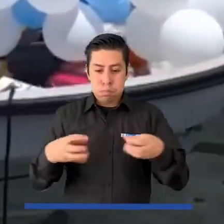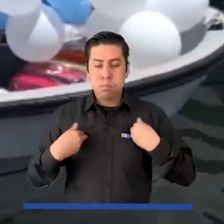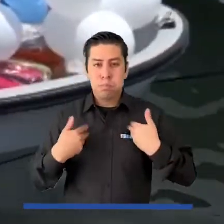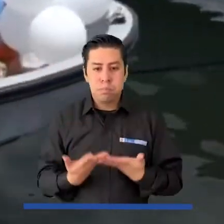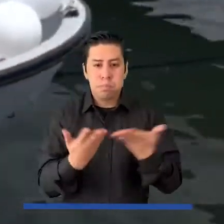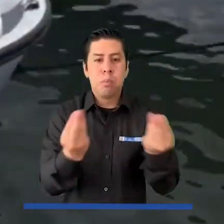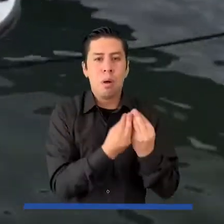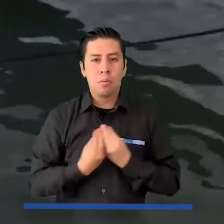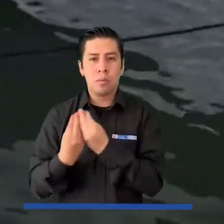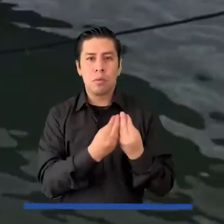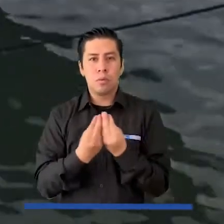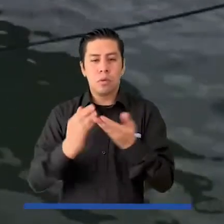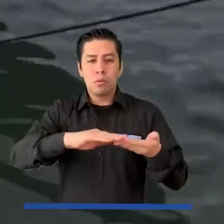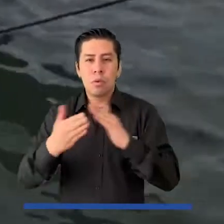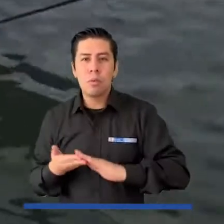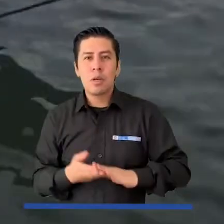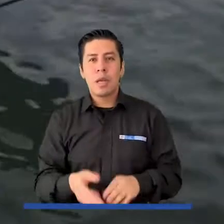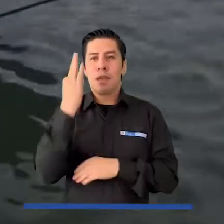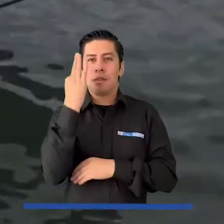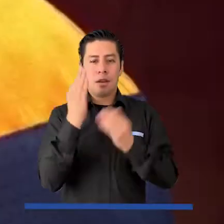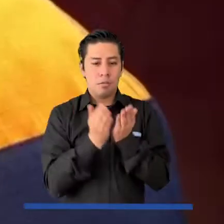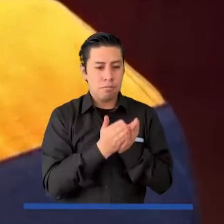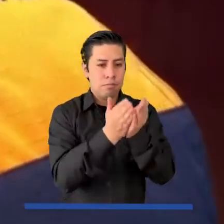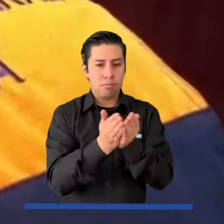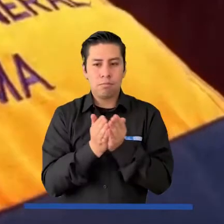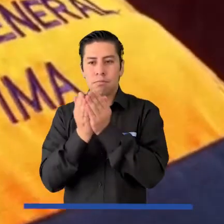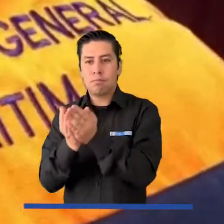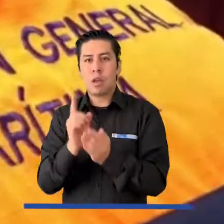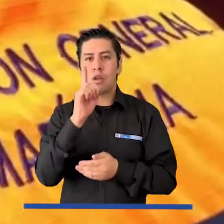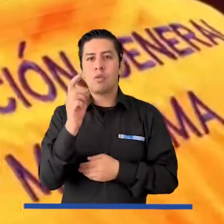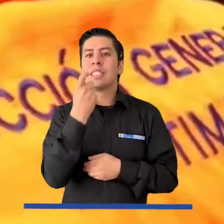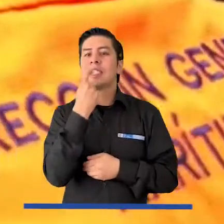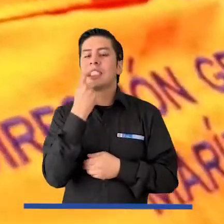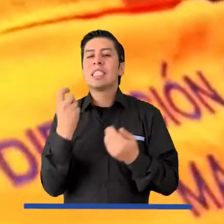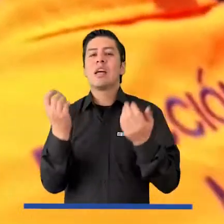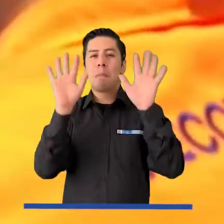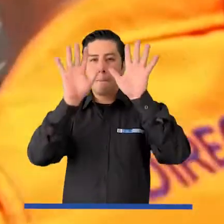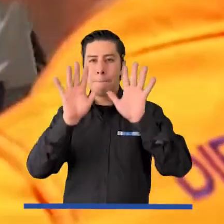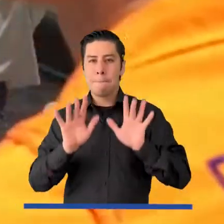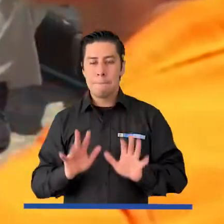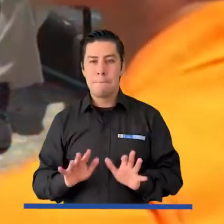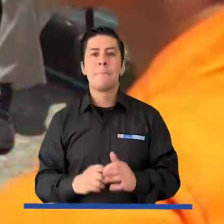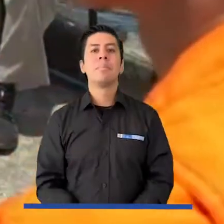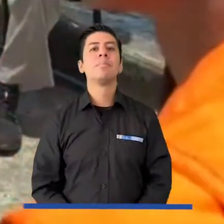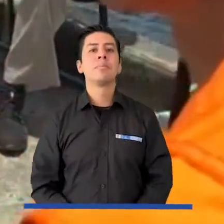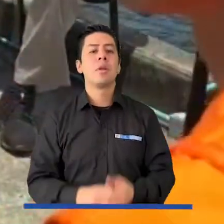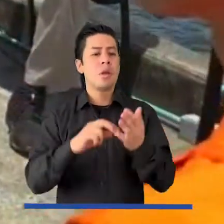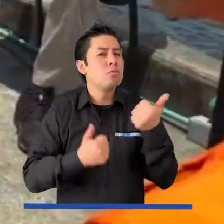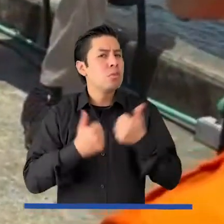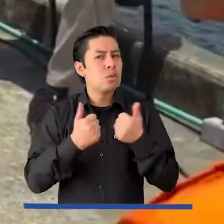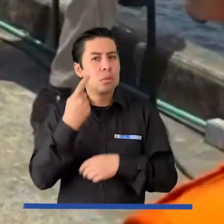entrega al Consejo Comunitario Bajo Mira y Frontera 3 embarcaciones de fibra de vidrio pesquero y un bote de fibra de vidrio